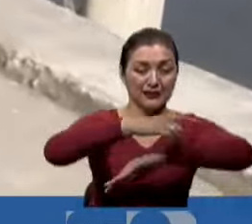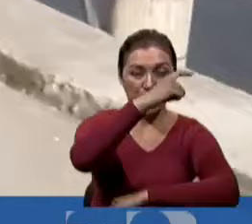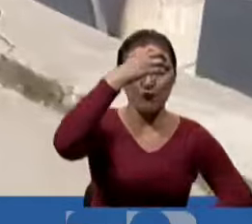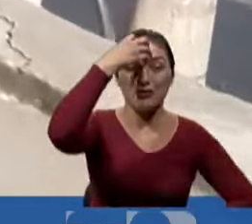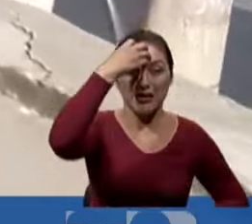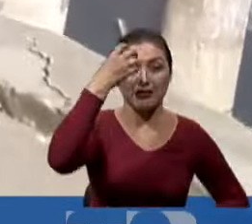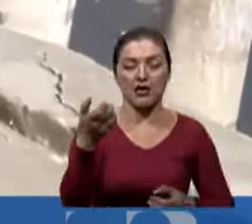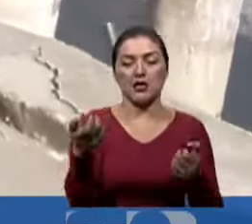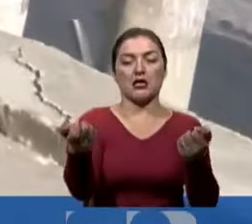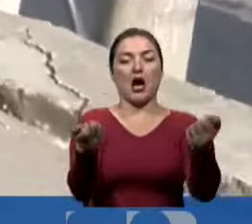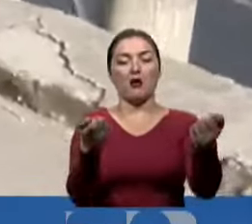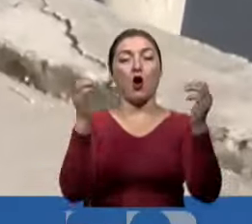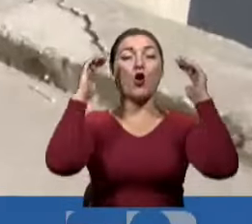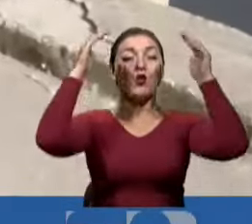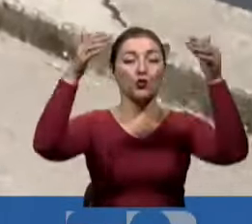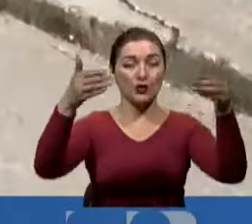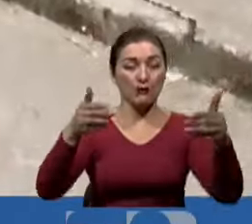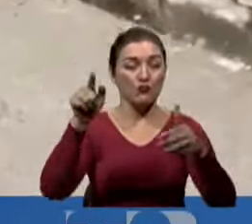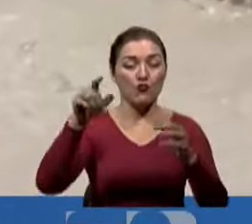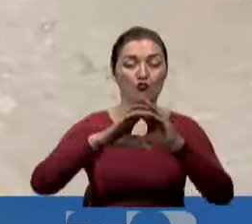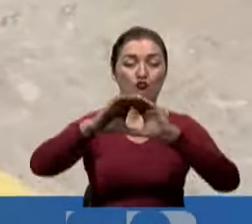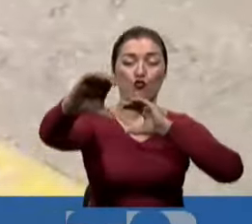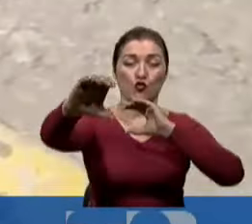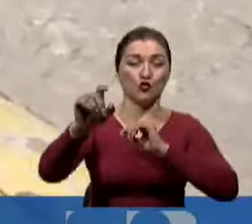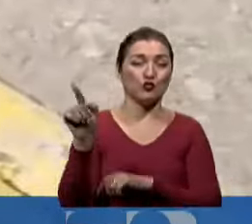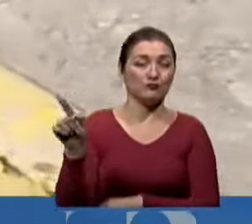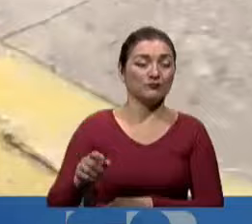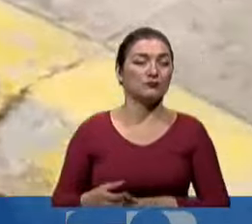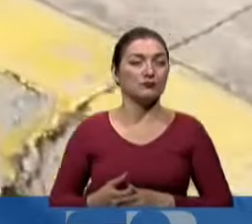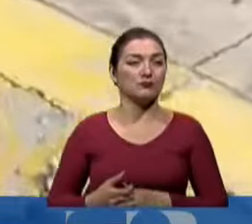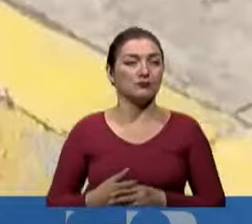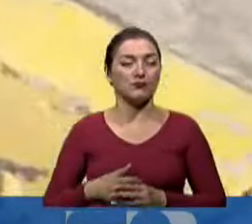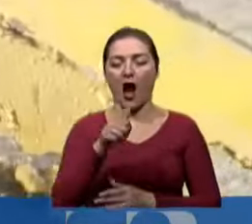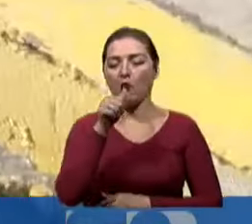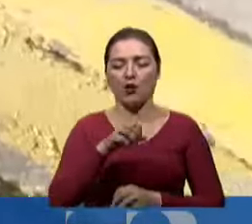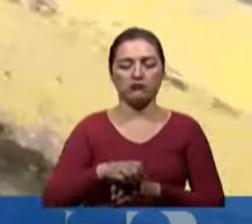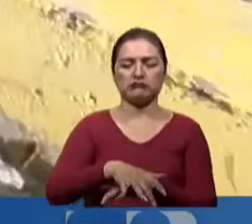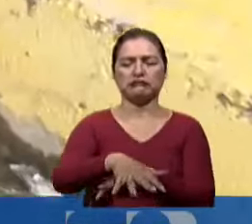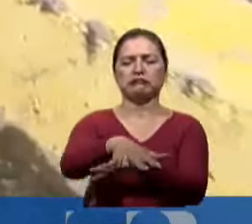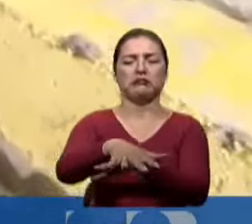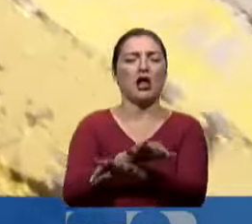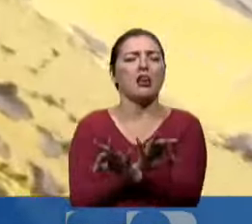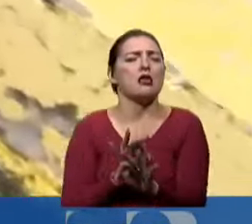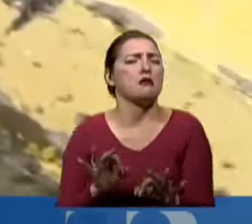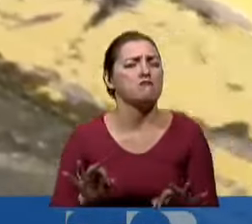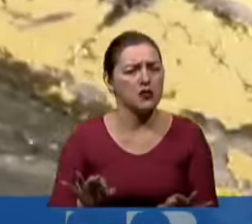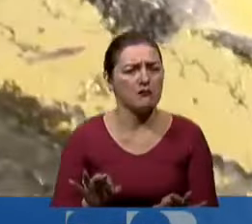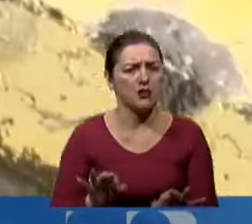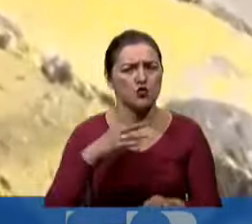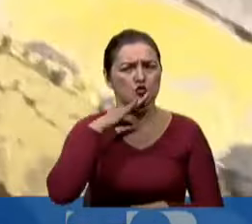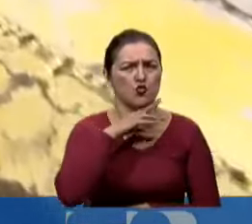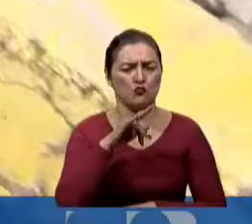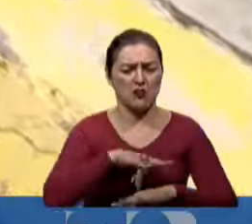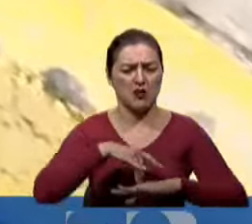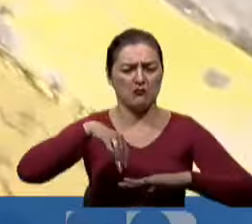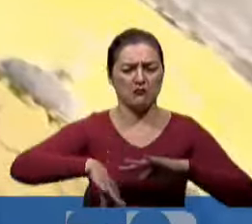Vienen camiones, buses, y como ustedes ven, lo que fluye ahí es agua. Y es agua limpia, porque no tiene ni siquiera